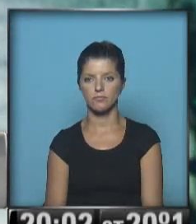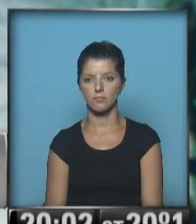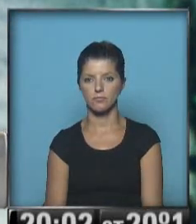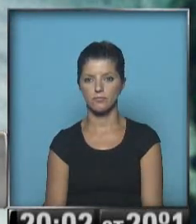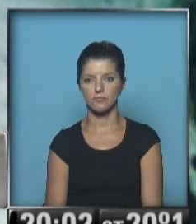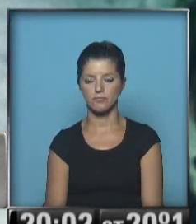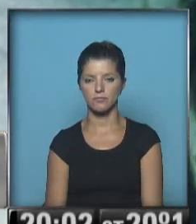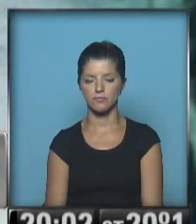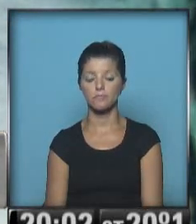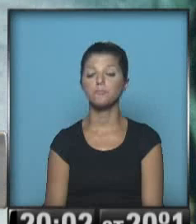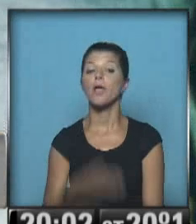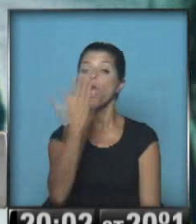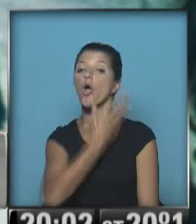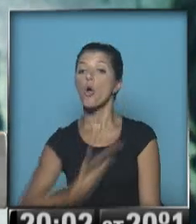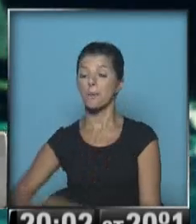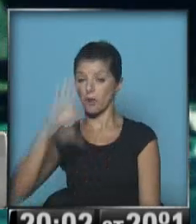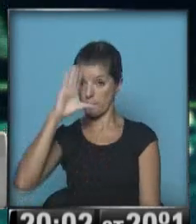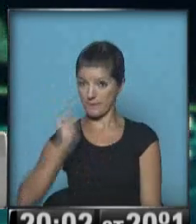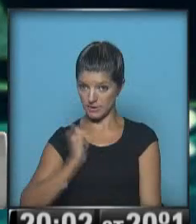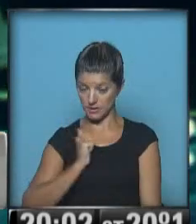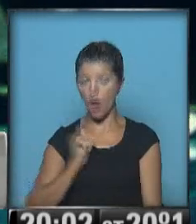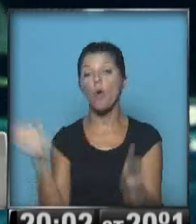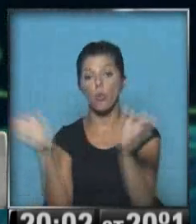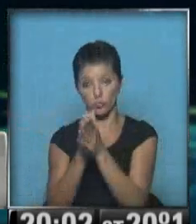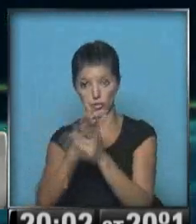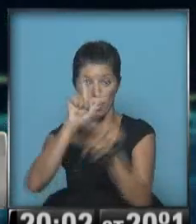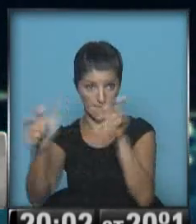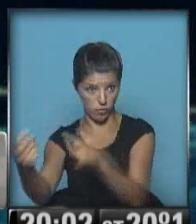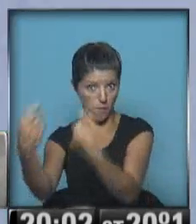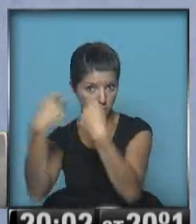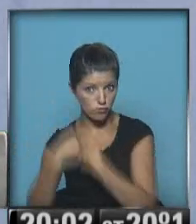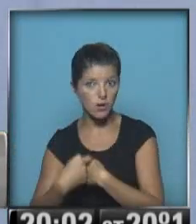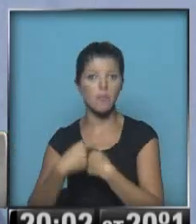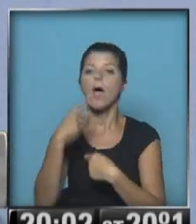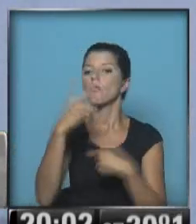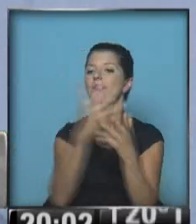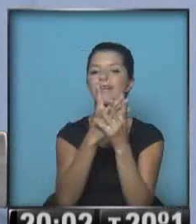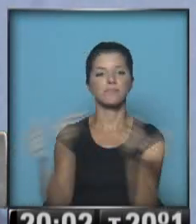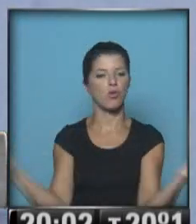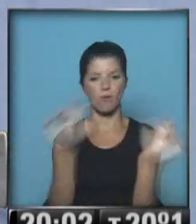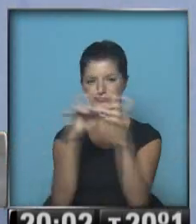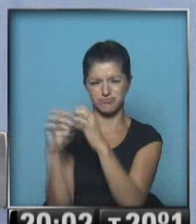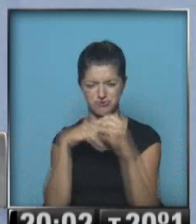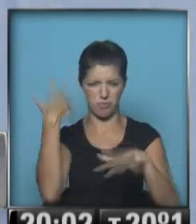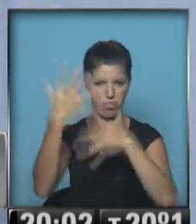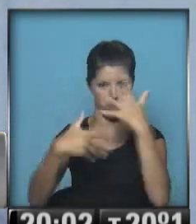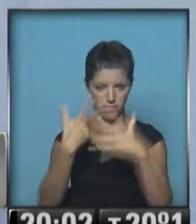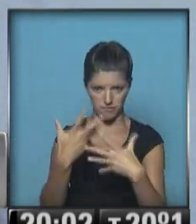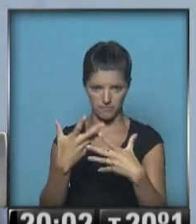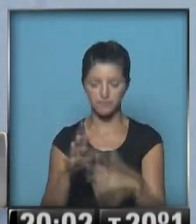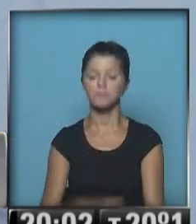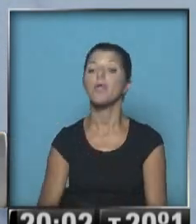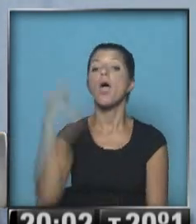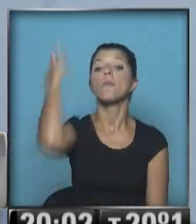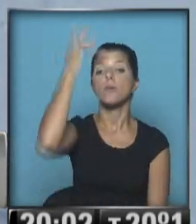nacional el gobierno militar con la colaboración del público finalmente trajo un fin al caos